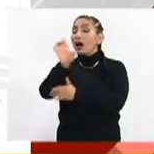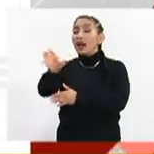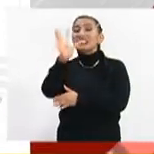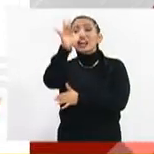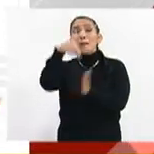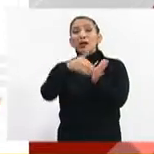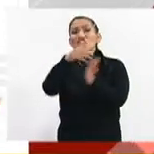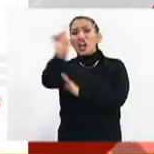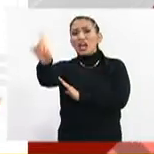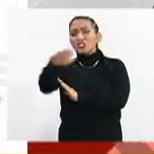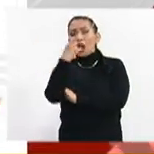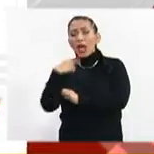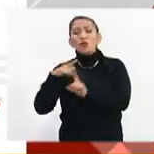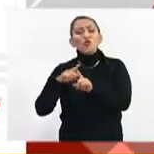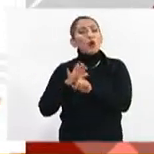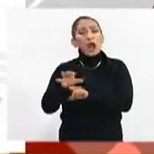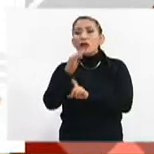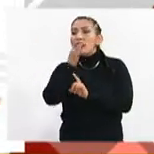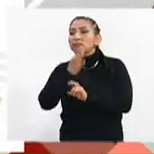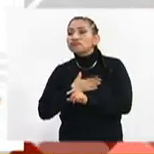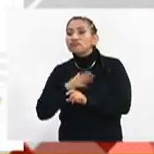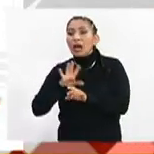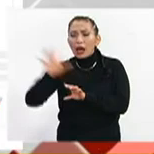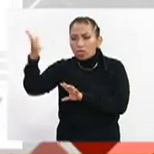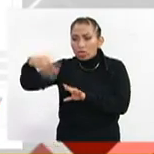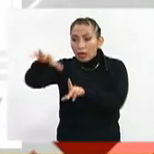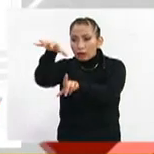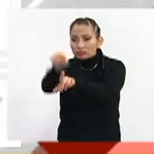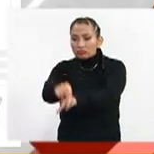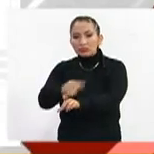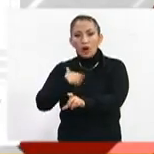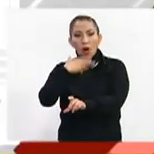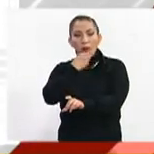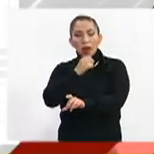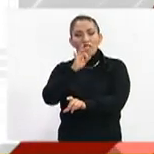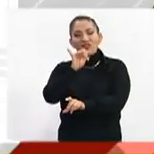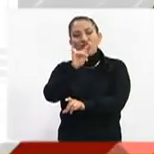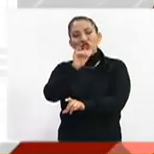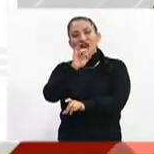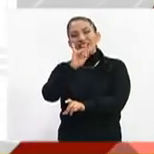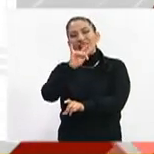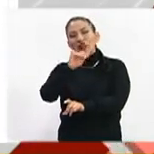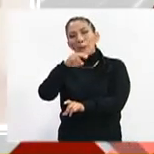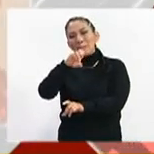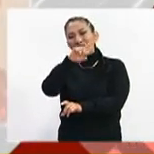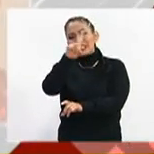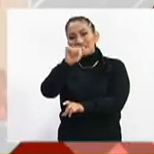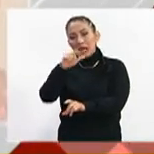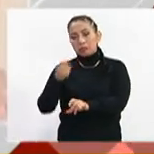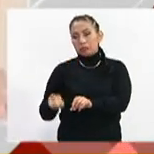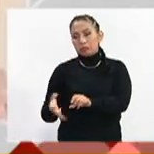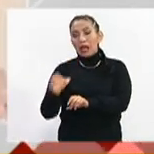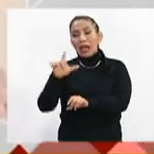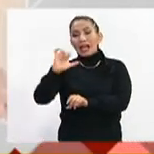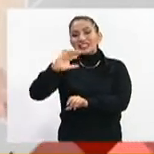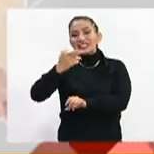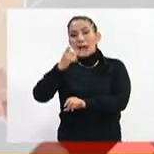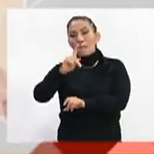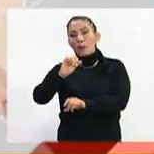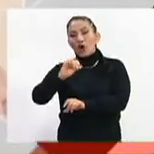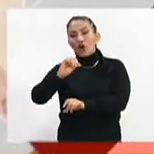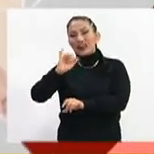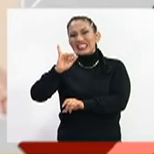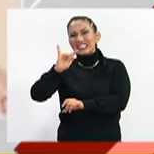$5 millones por información que conduzca al arresto del capo Fausto Isidro Mesa Flores, alias El Chapo